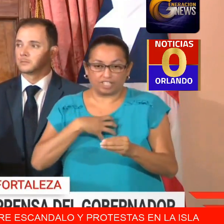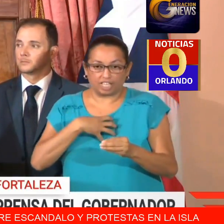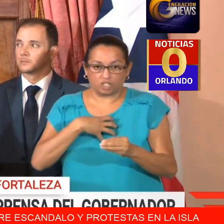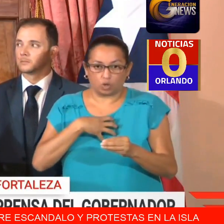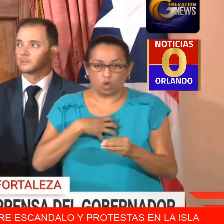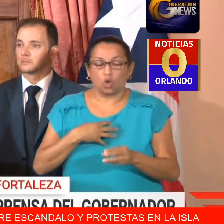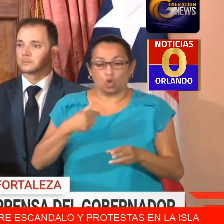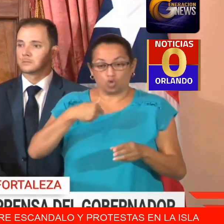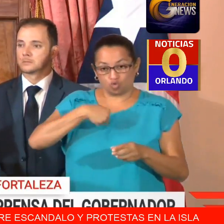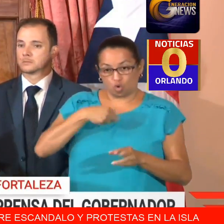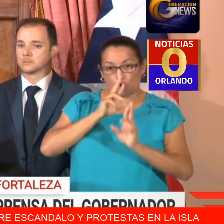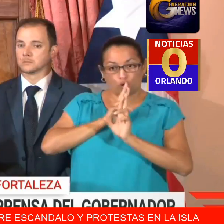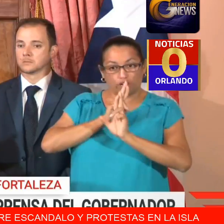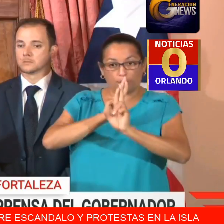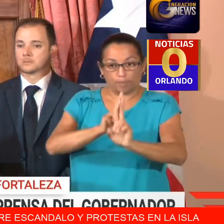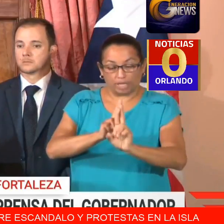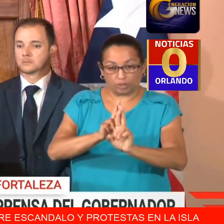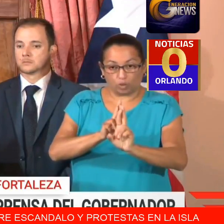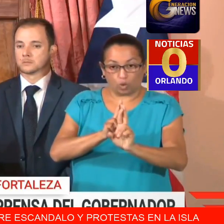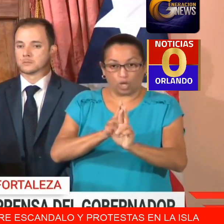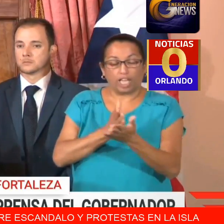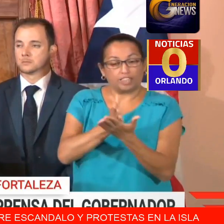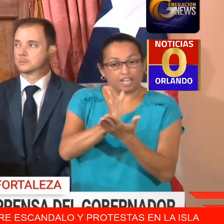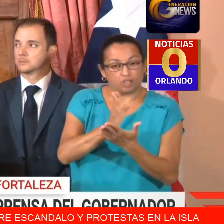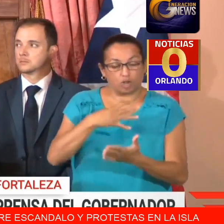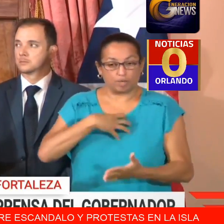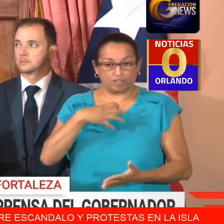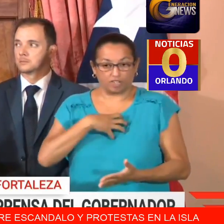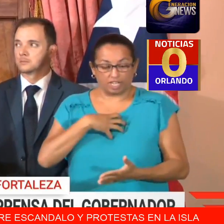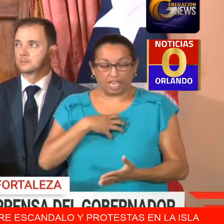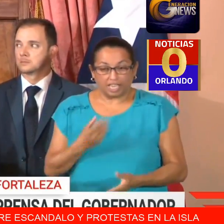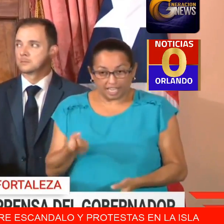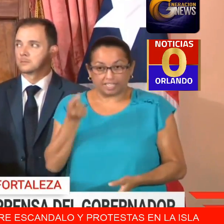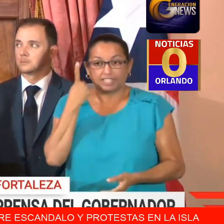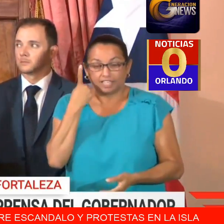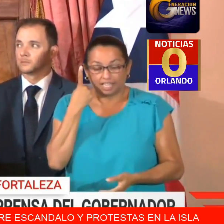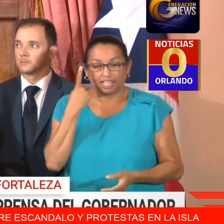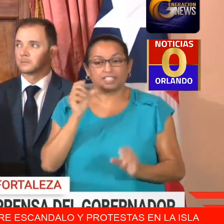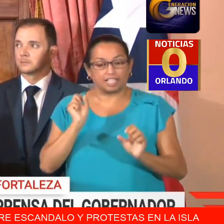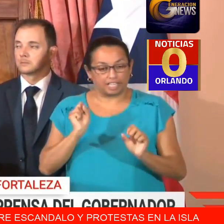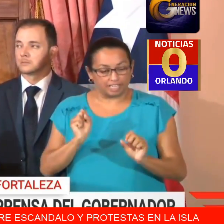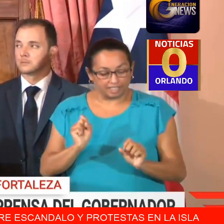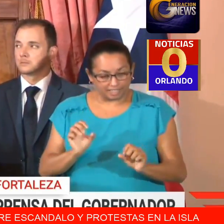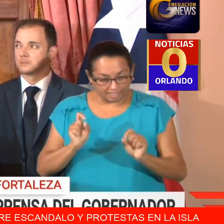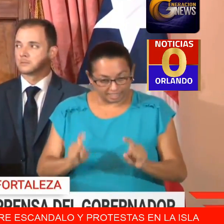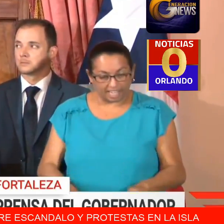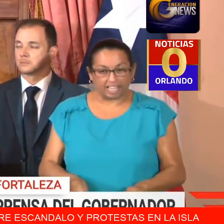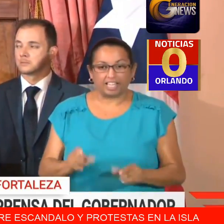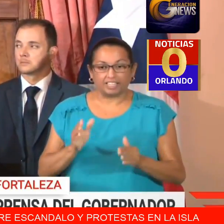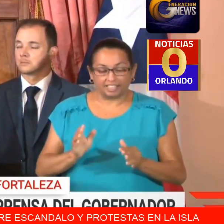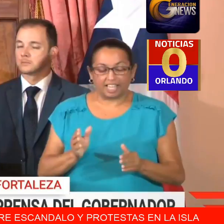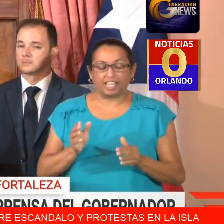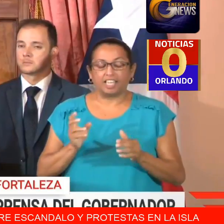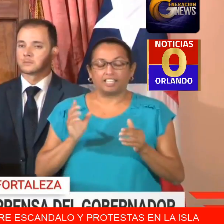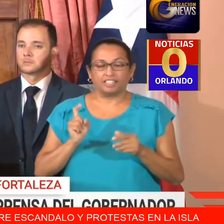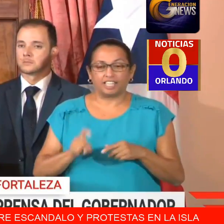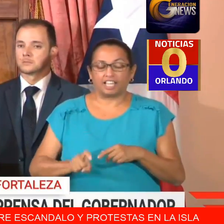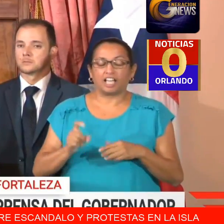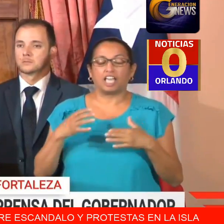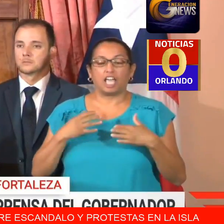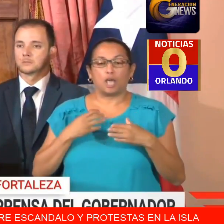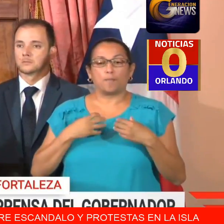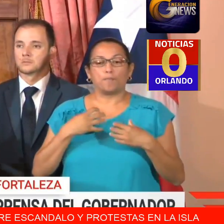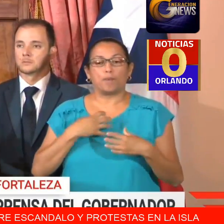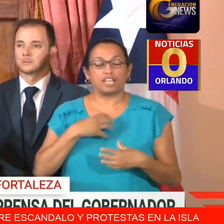otras circunstancias, tal vez este proceso se podía hacer un poquito más rápido, pero lo cierto es que el tiempo ha sido ocupado con